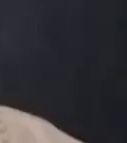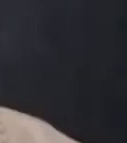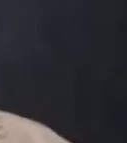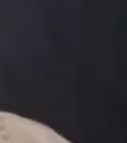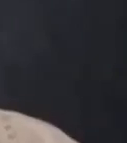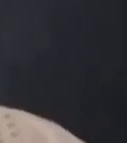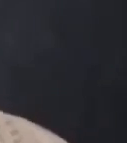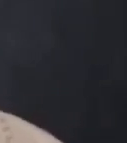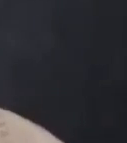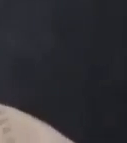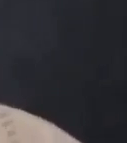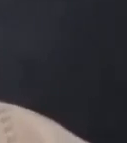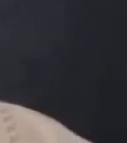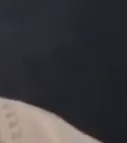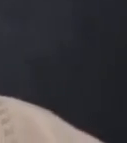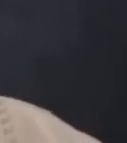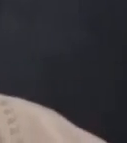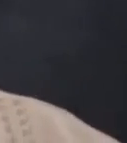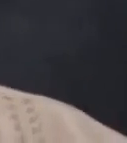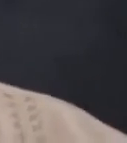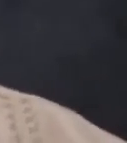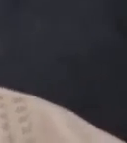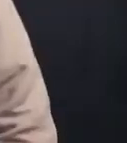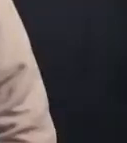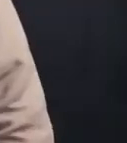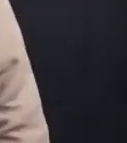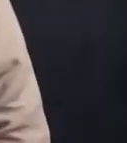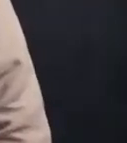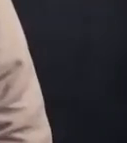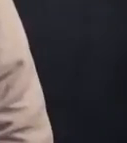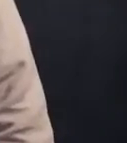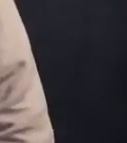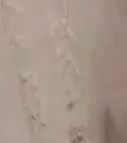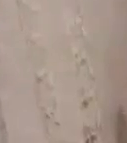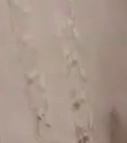cuando haya regresado no tiene